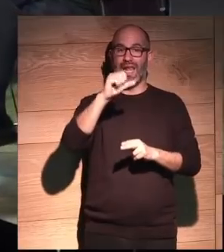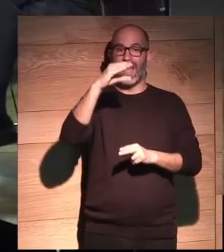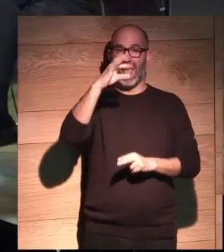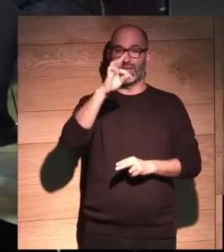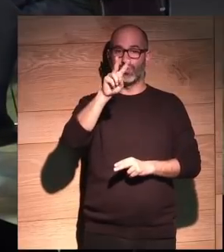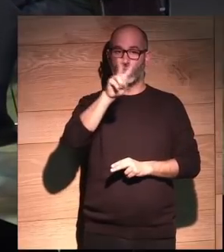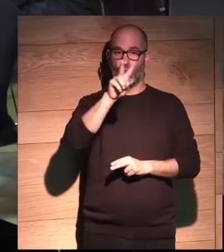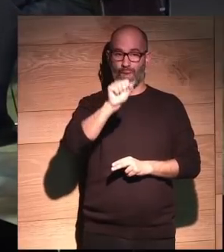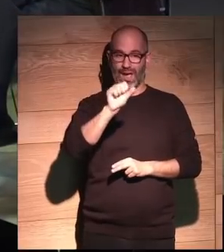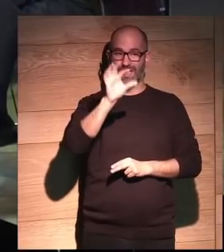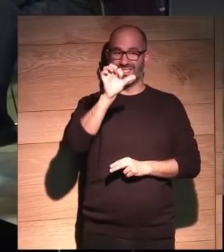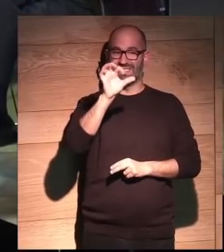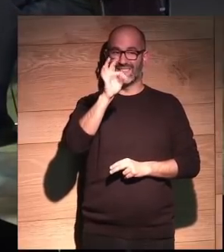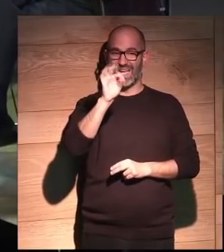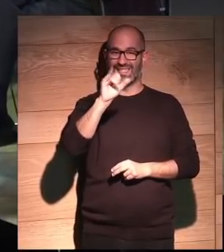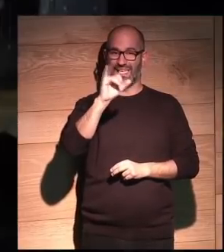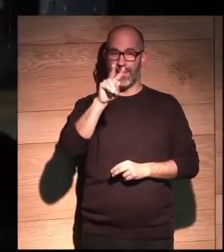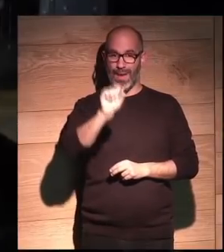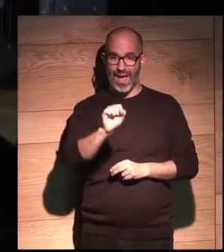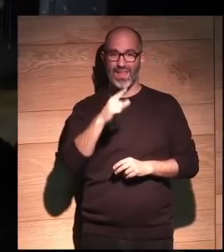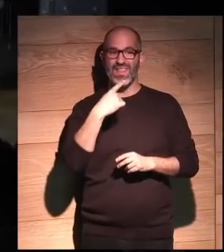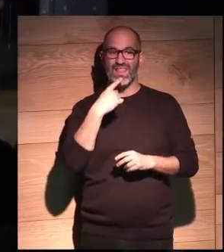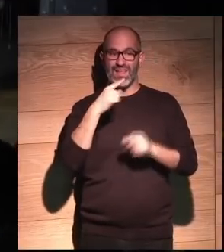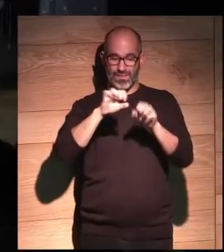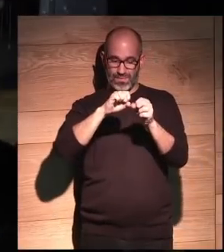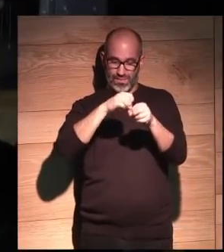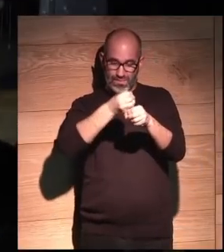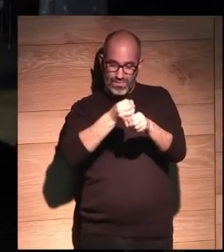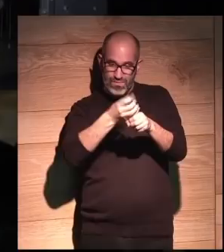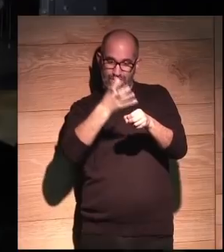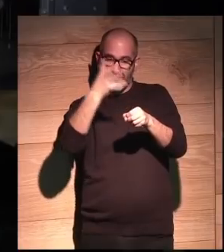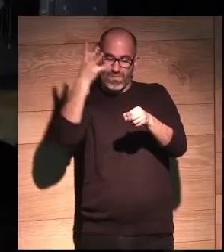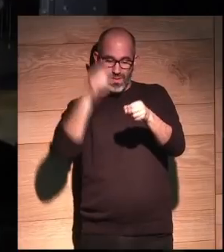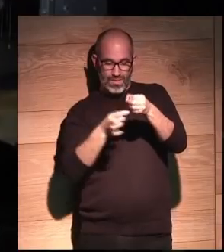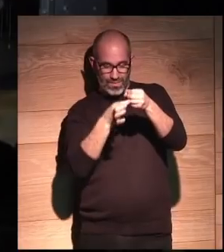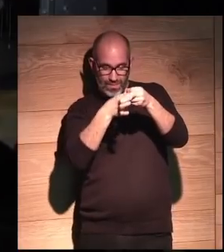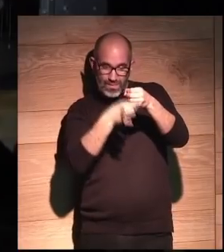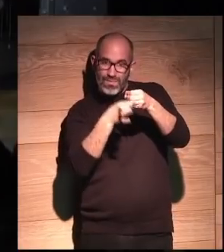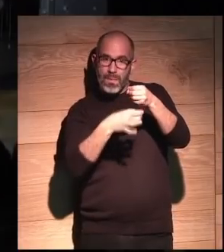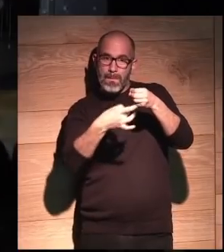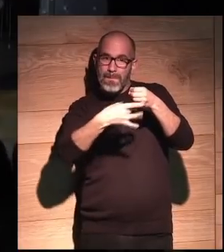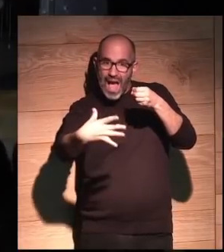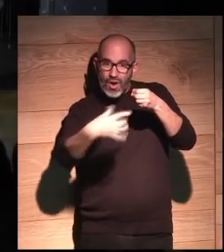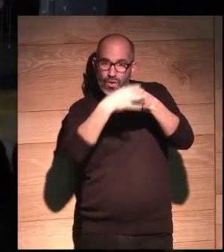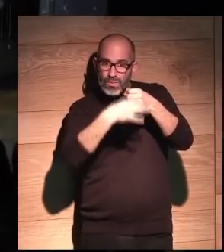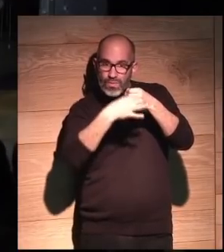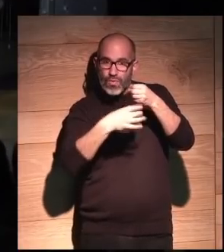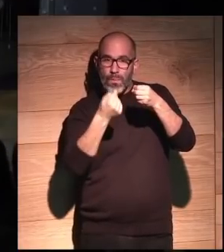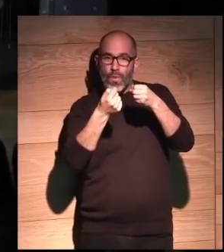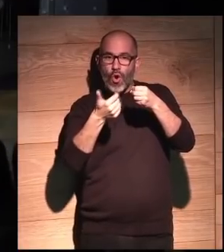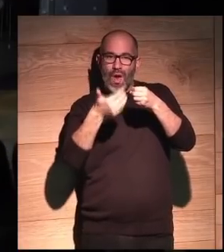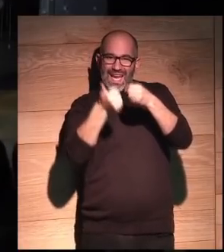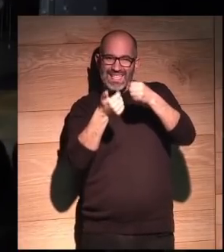partimos el tallo, ahí se ve, ¿no? Ahí el tallo blanco es blanco y sale un líquido como lechoso. Y por eso se llama, la